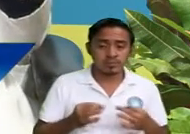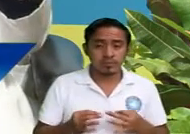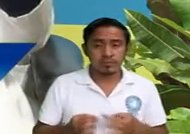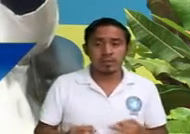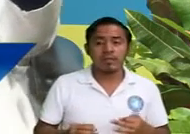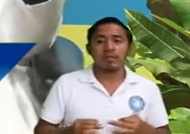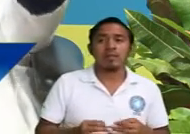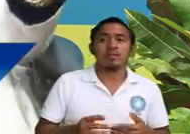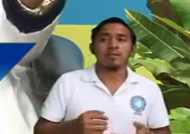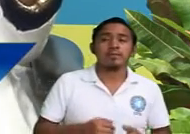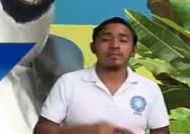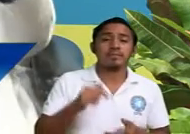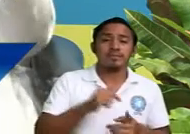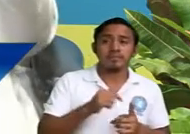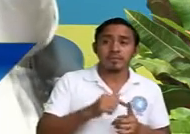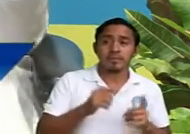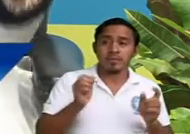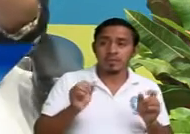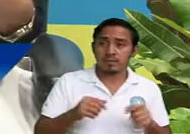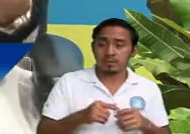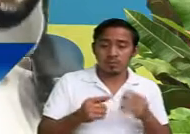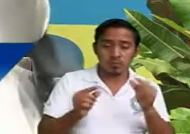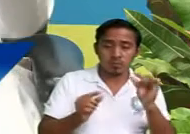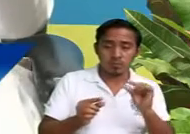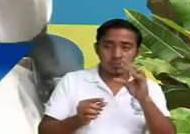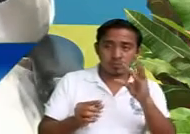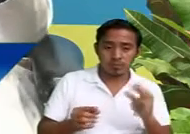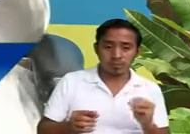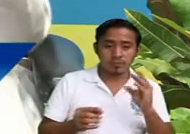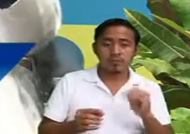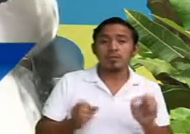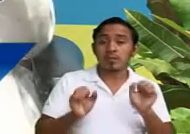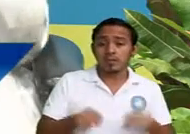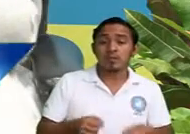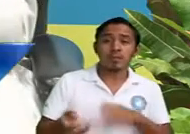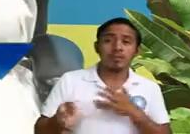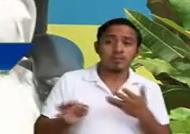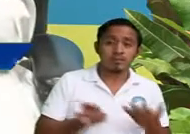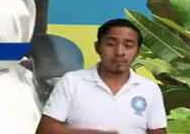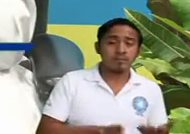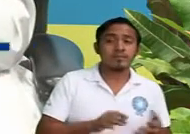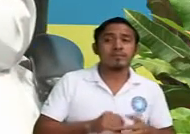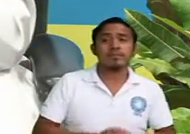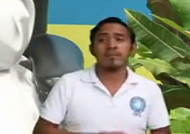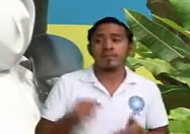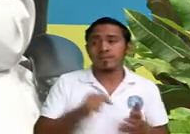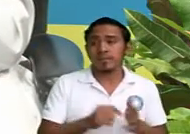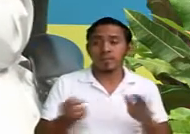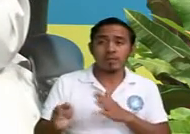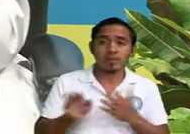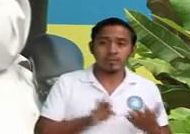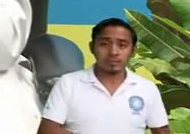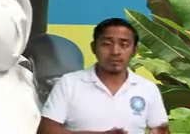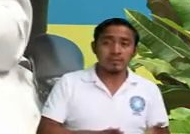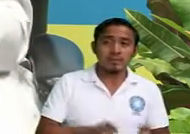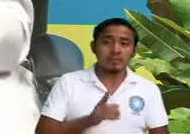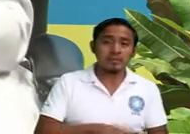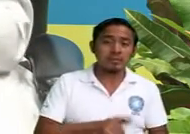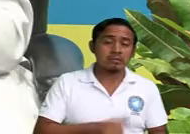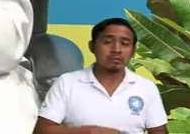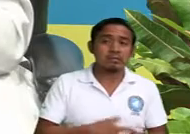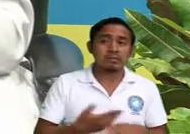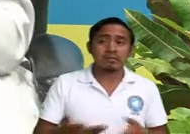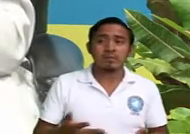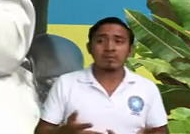suficiente sangre, entonces este feto que no recibe nutrientes puede fallecer. Si este feto fallece a edades